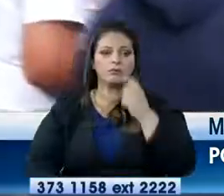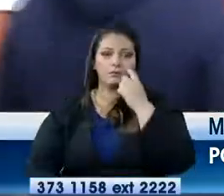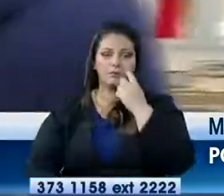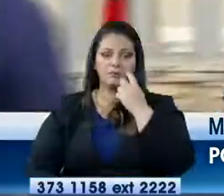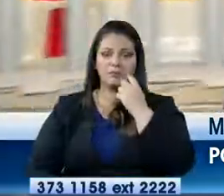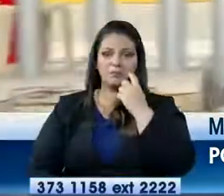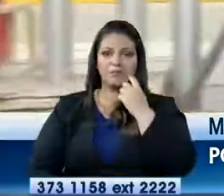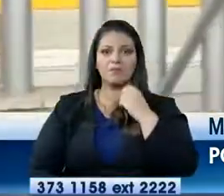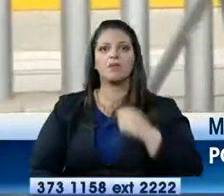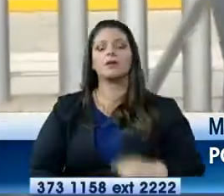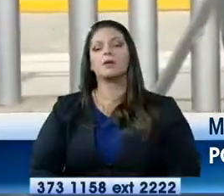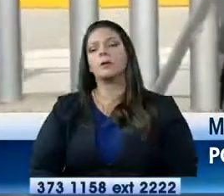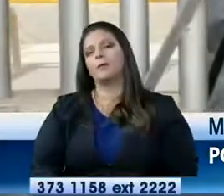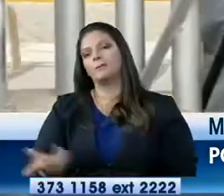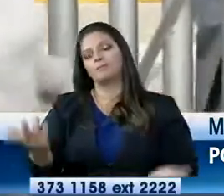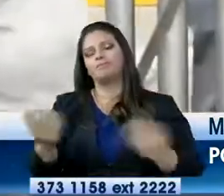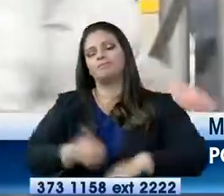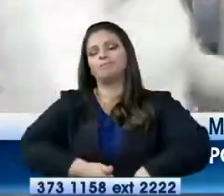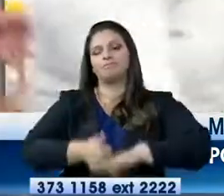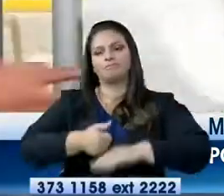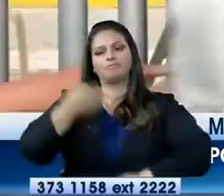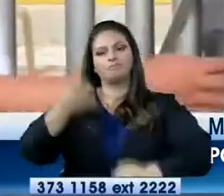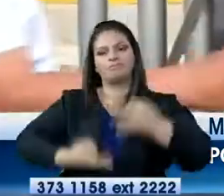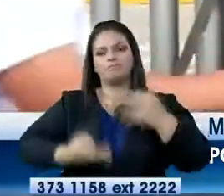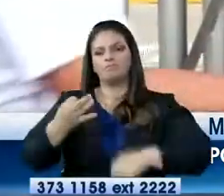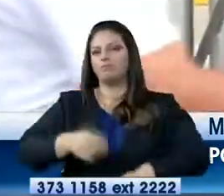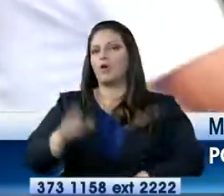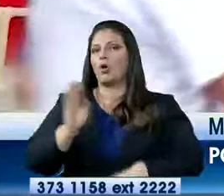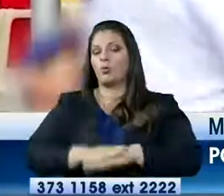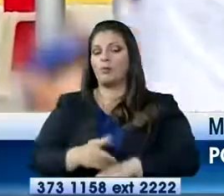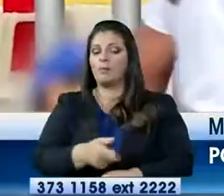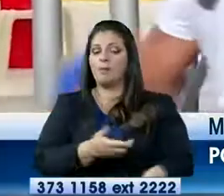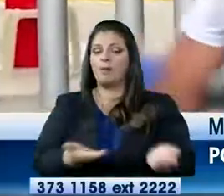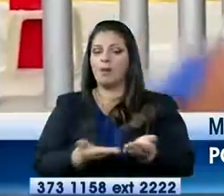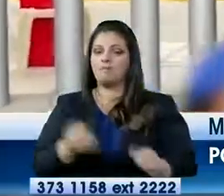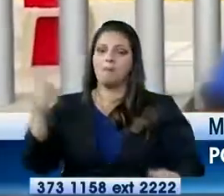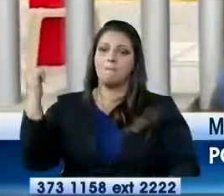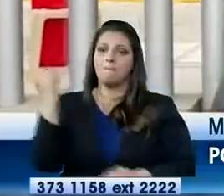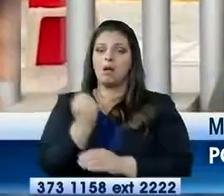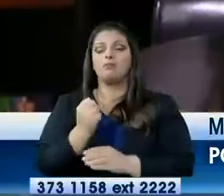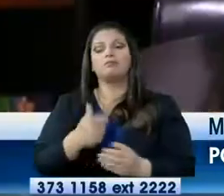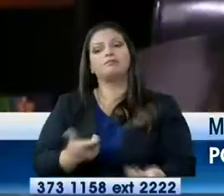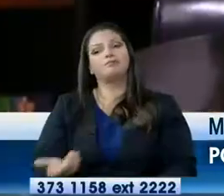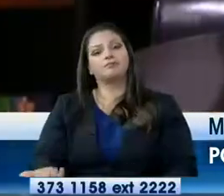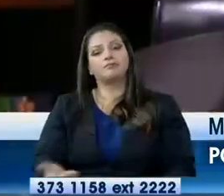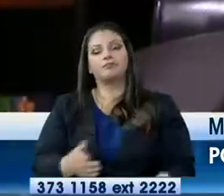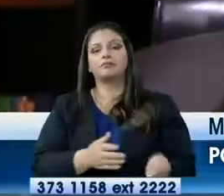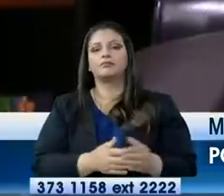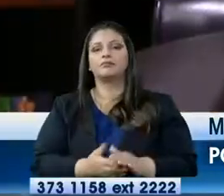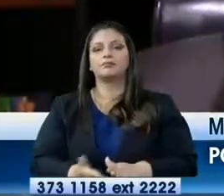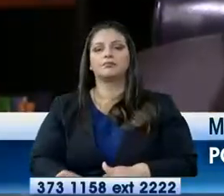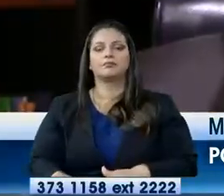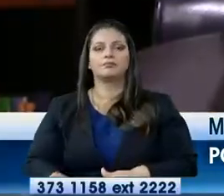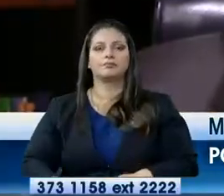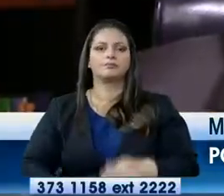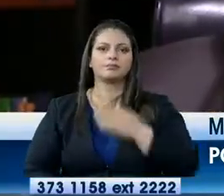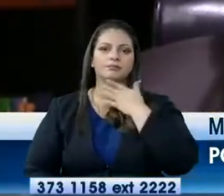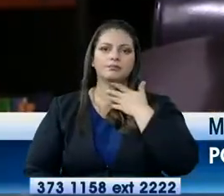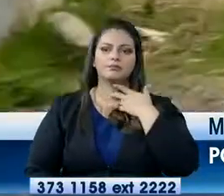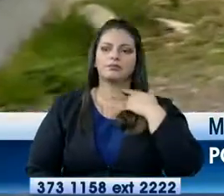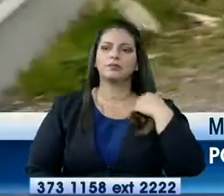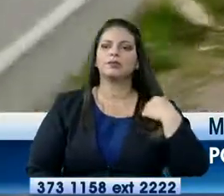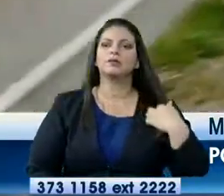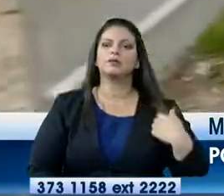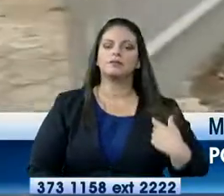La investigación se determinará si posiblemente podría haber también un nexo con un posible